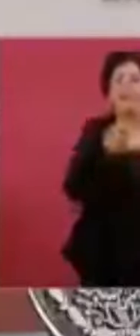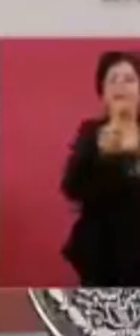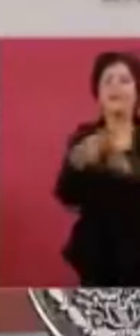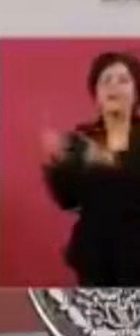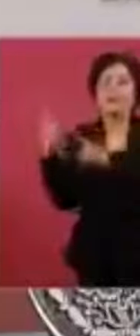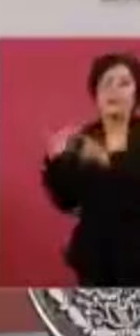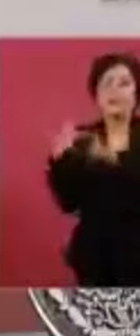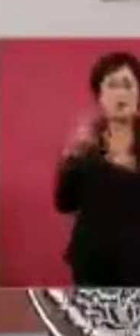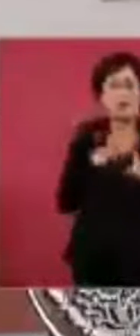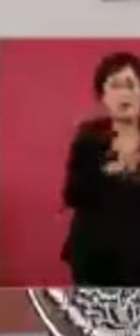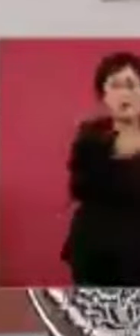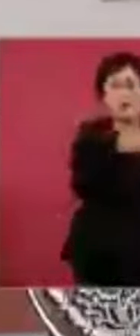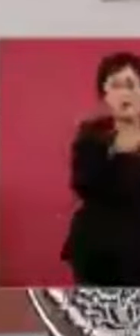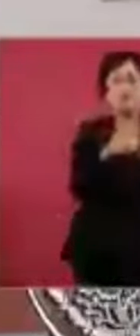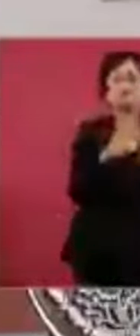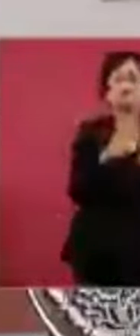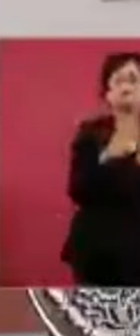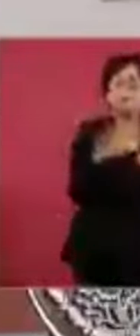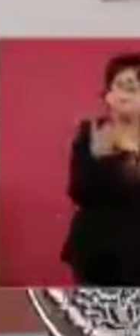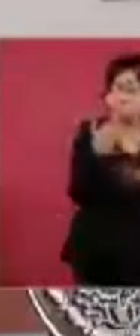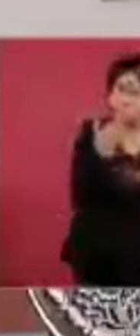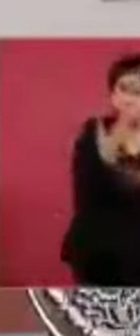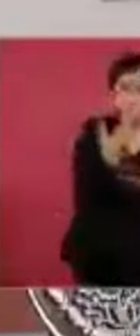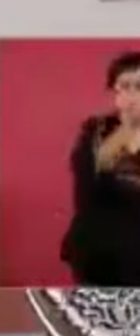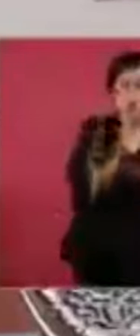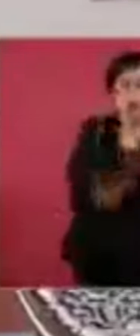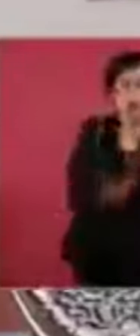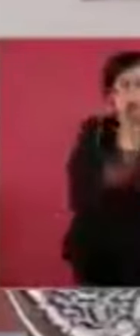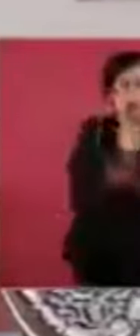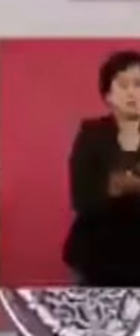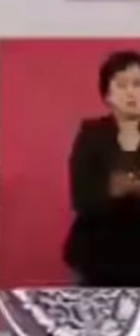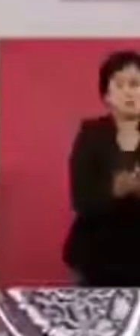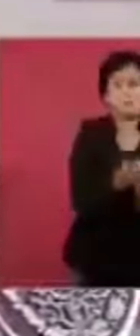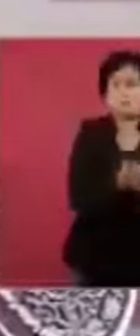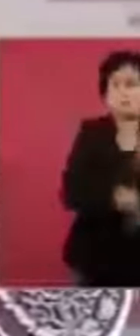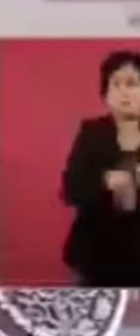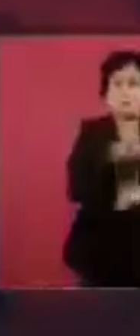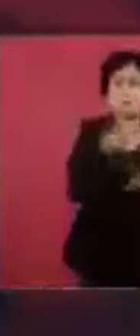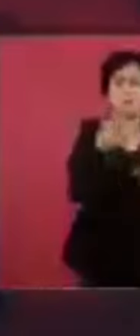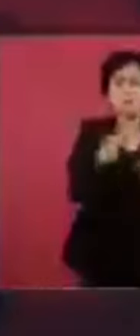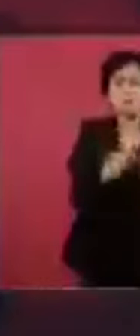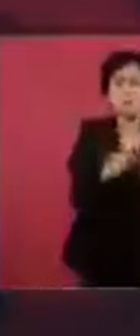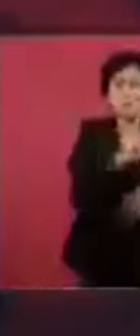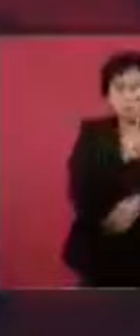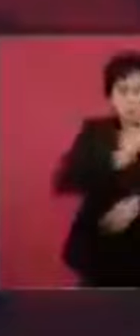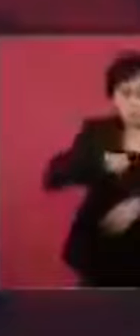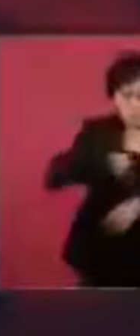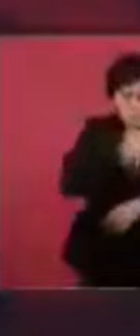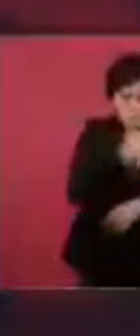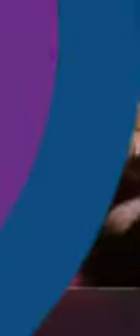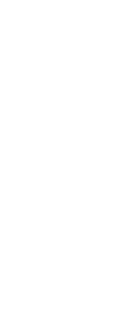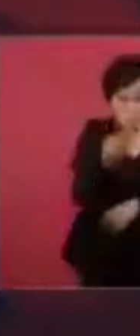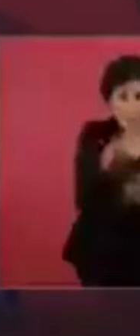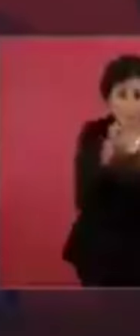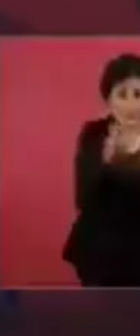Y no vamos nosotros a polemizar con las iglesias.